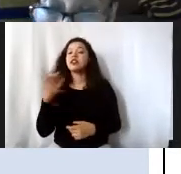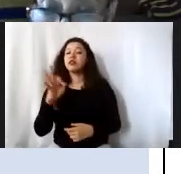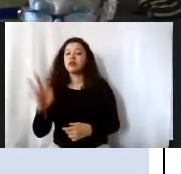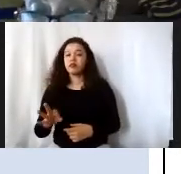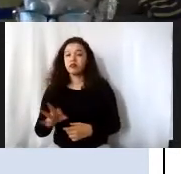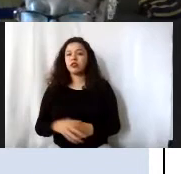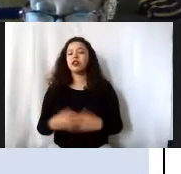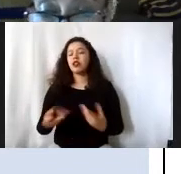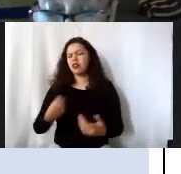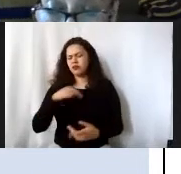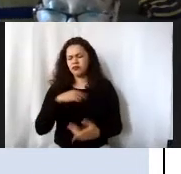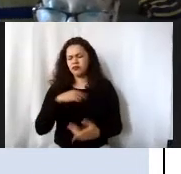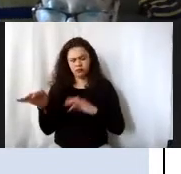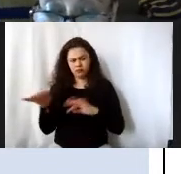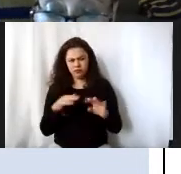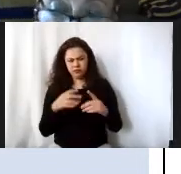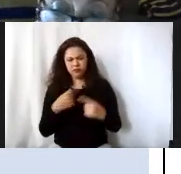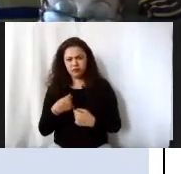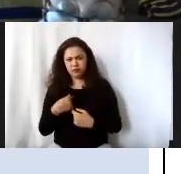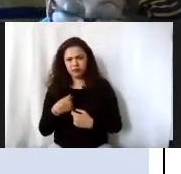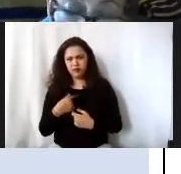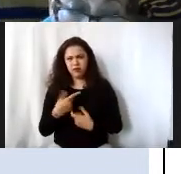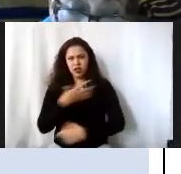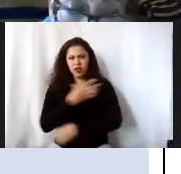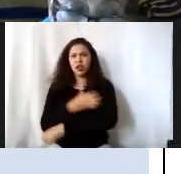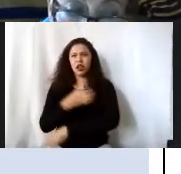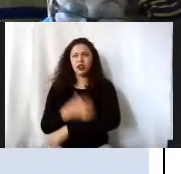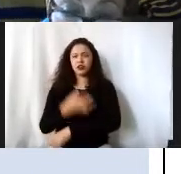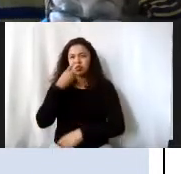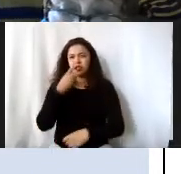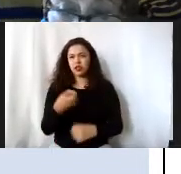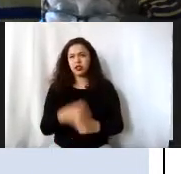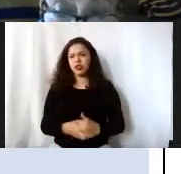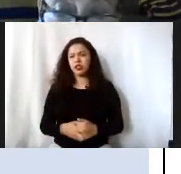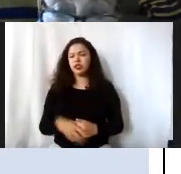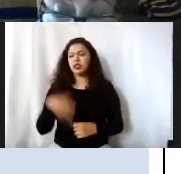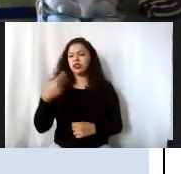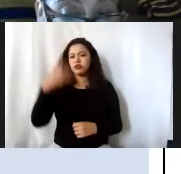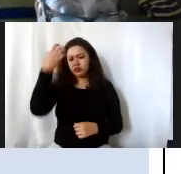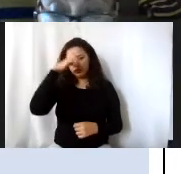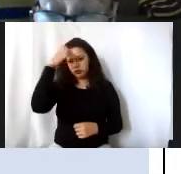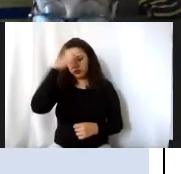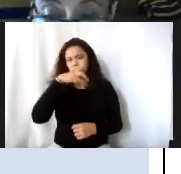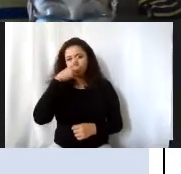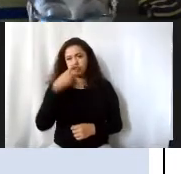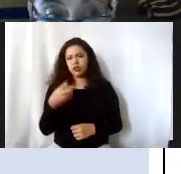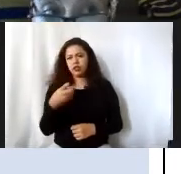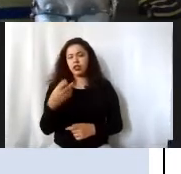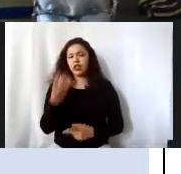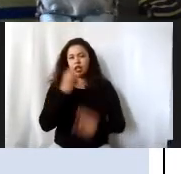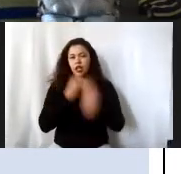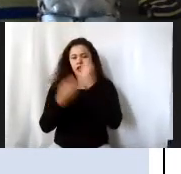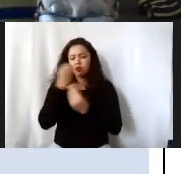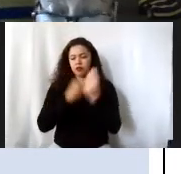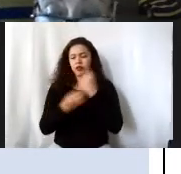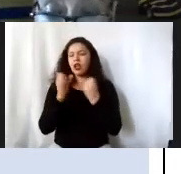nos llama algo la atención, decía una de las compañeras que en su experiencia, por ejemplo, la alimentación